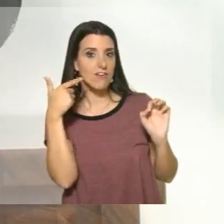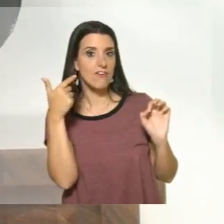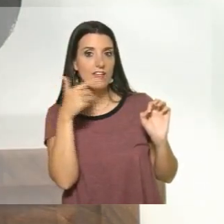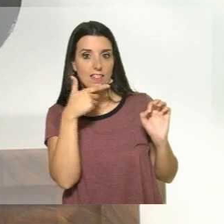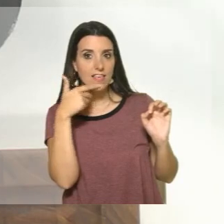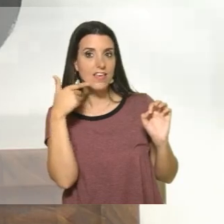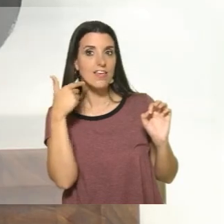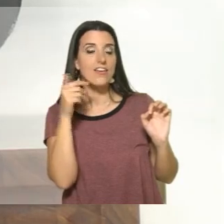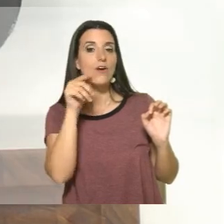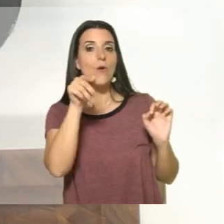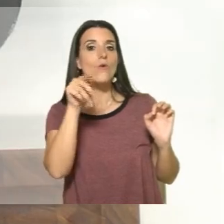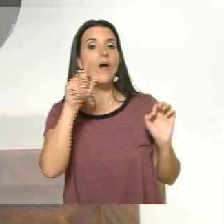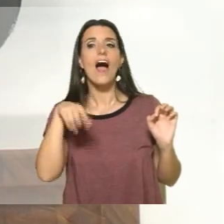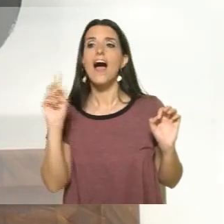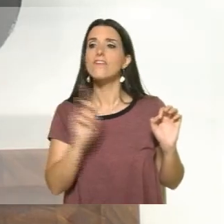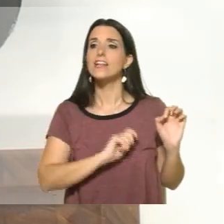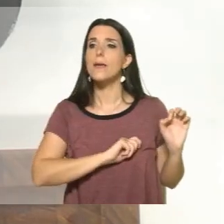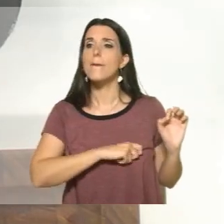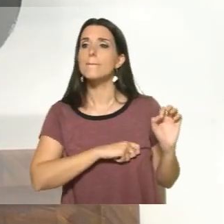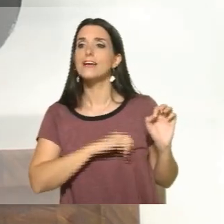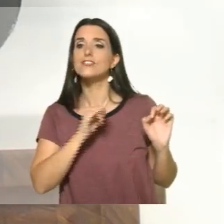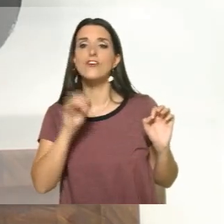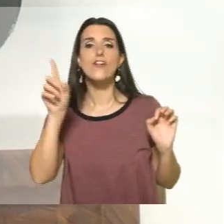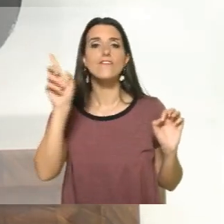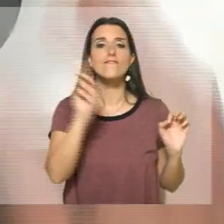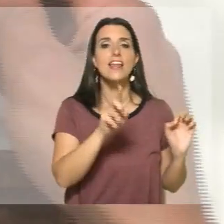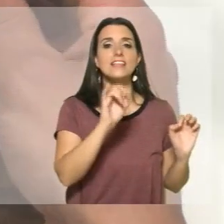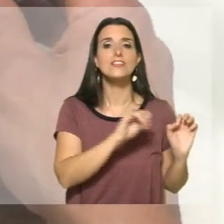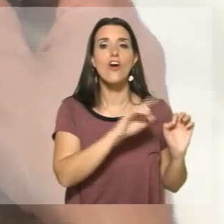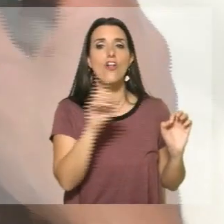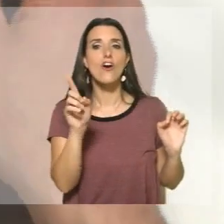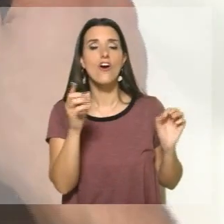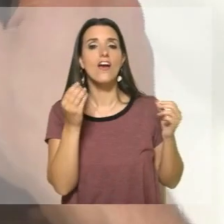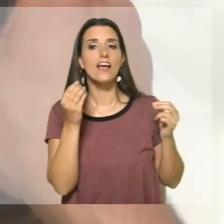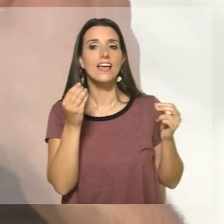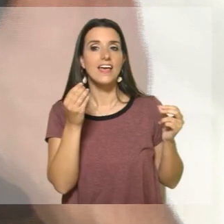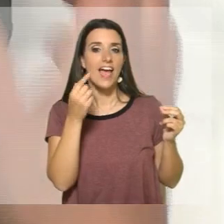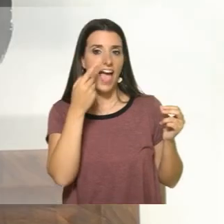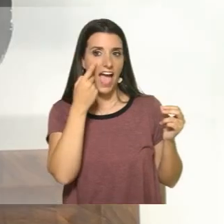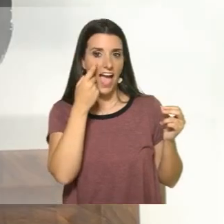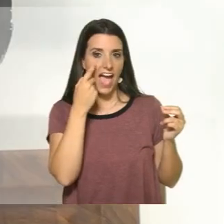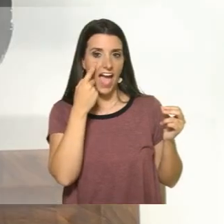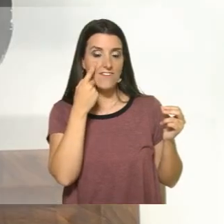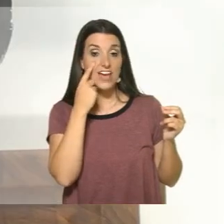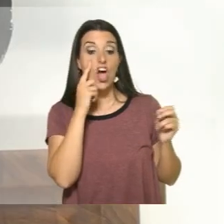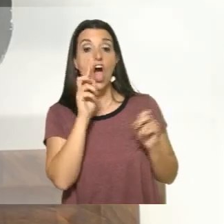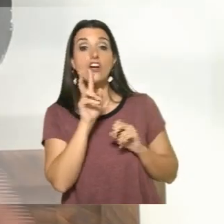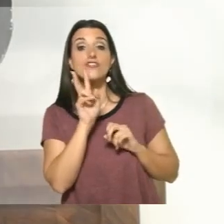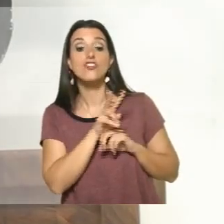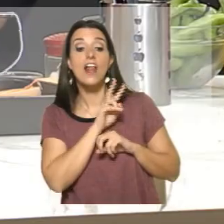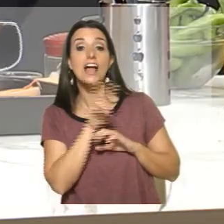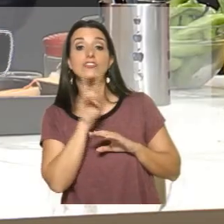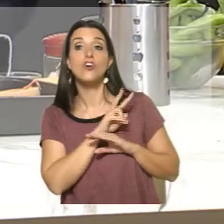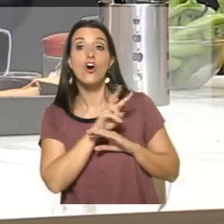pollito. Bien el control de calidad, no entiendo, voy a llevar un haba. No, estamos a ver. Nos estamos llevando muy bien. ¿Cómo está le va? Fiscalizando. ¿Cómo va?